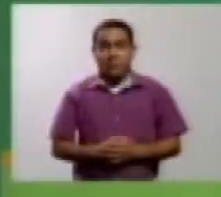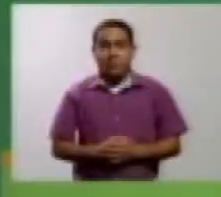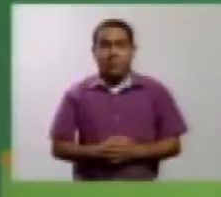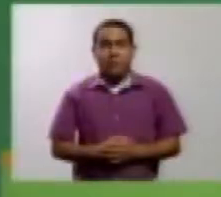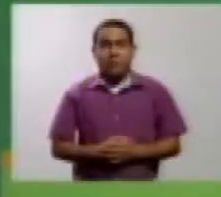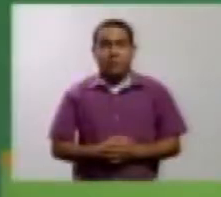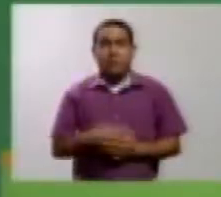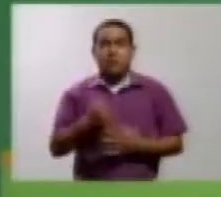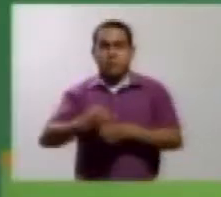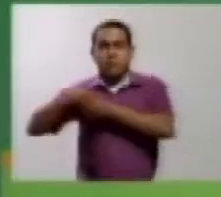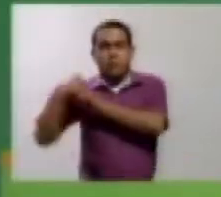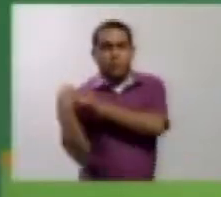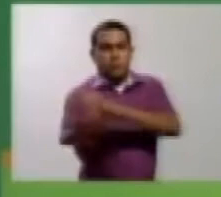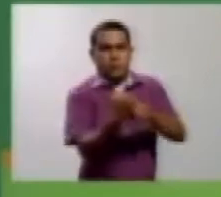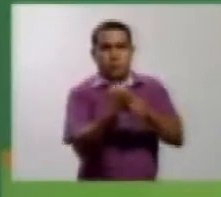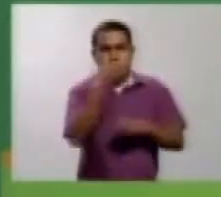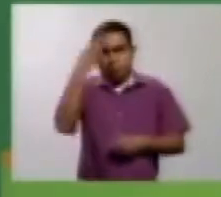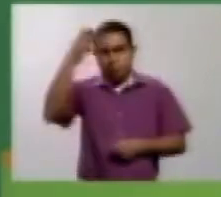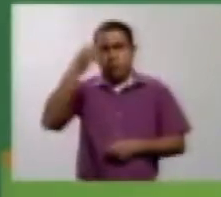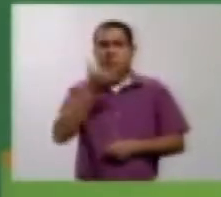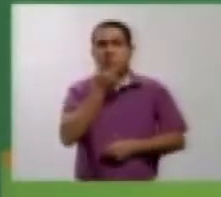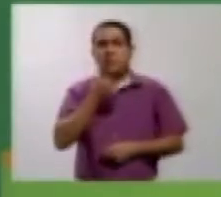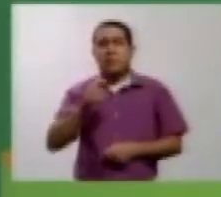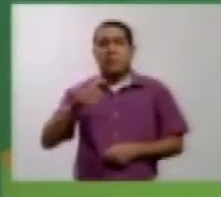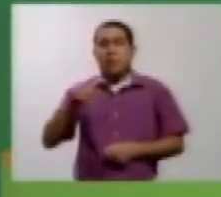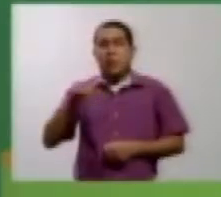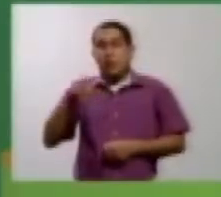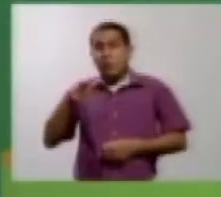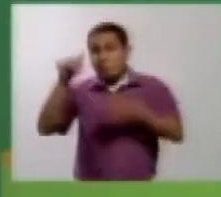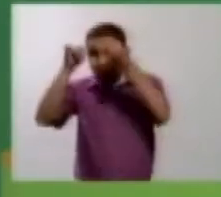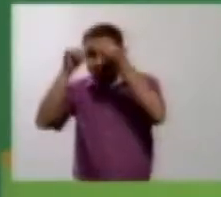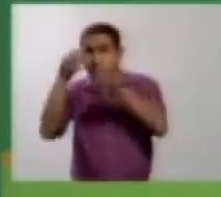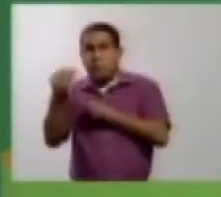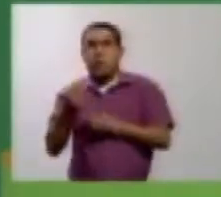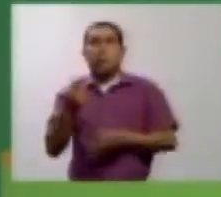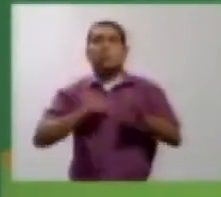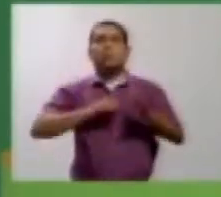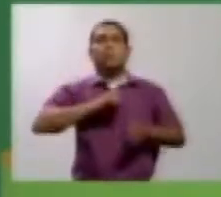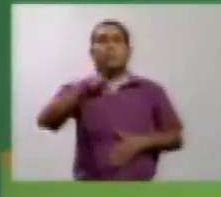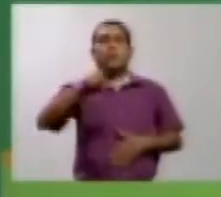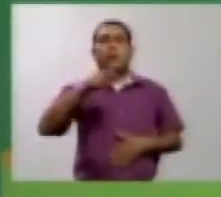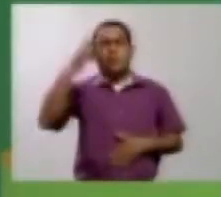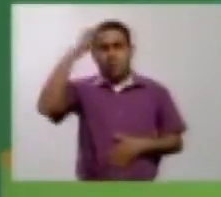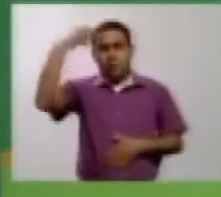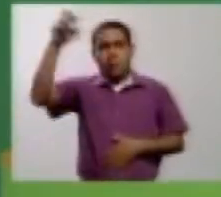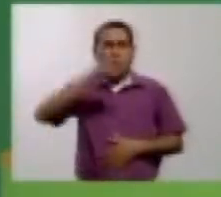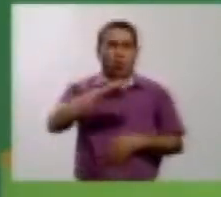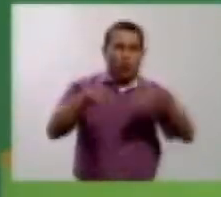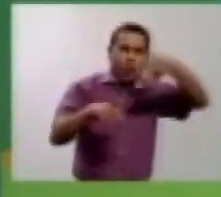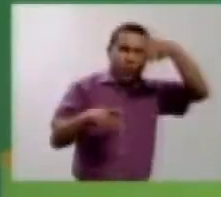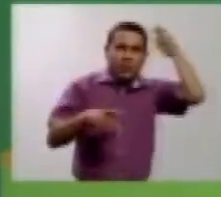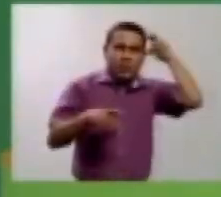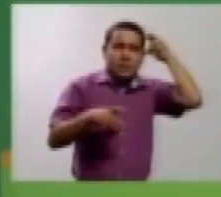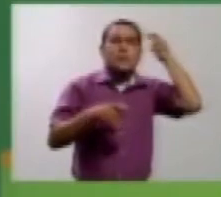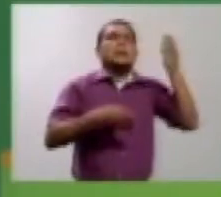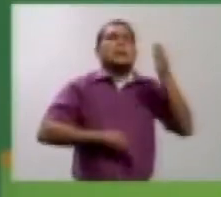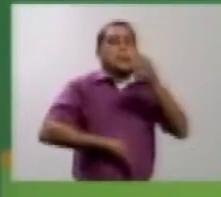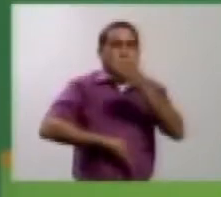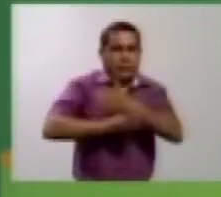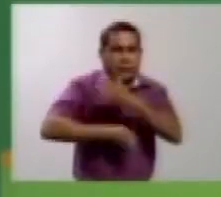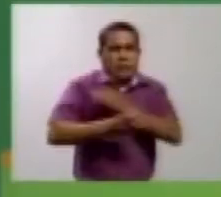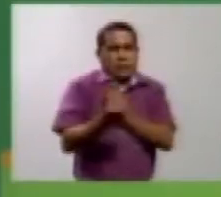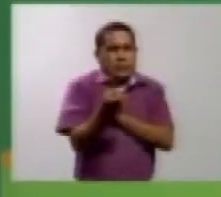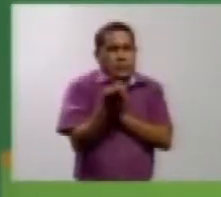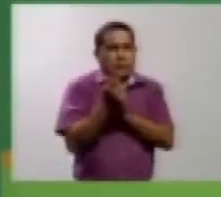Hablemos del béisbol profesional colombiano. Los Toros siguen de líder en la liga profesional, aunque los Leones están muy cerquita. Así